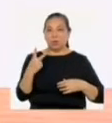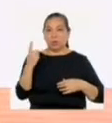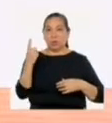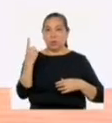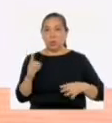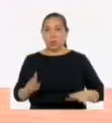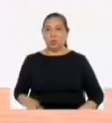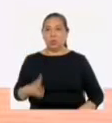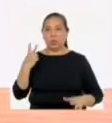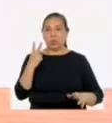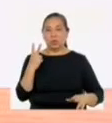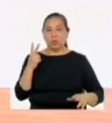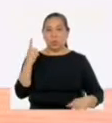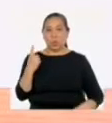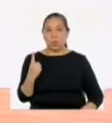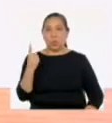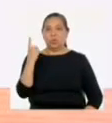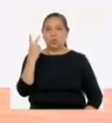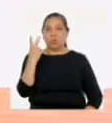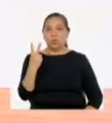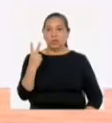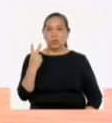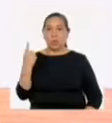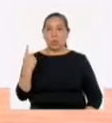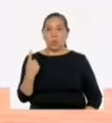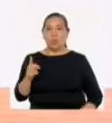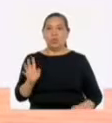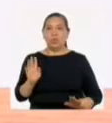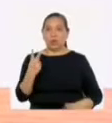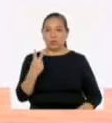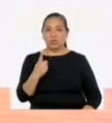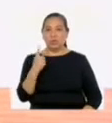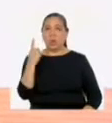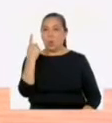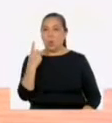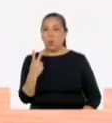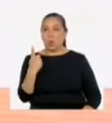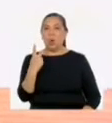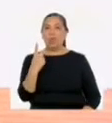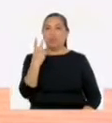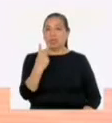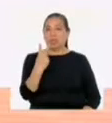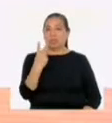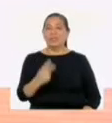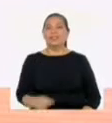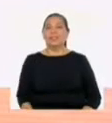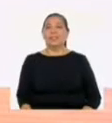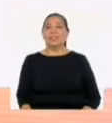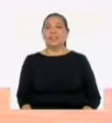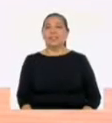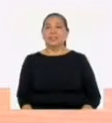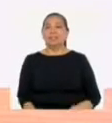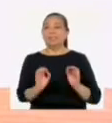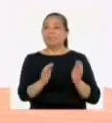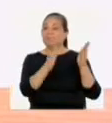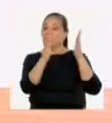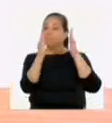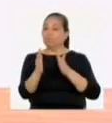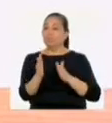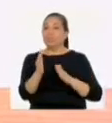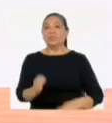2. 1, 2. 1, 2. 1, 2. 1, 2.